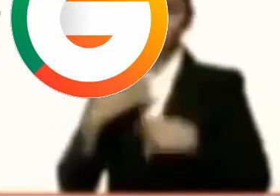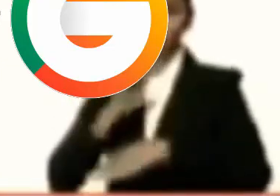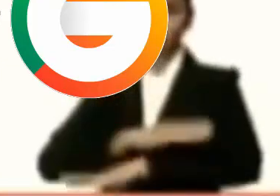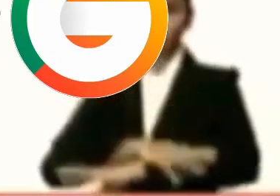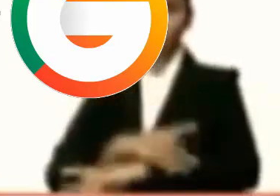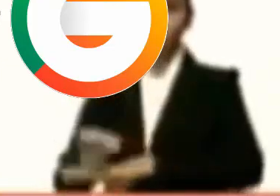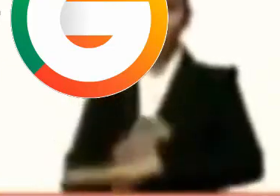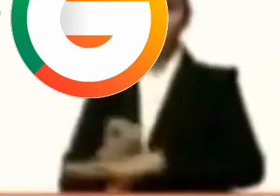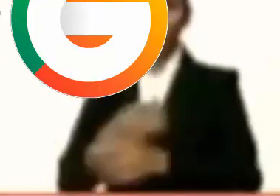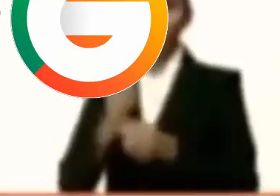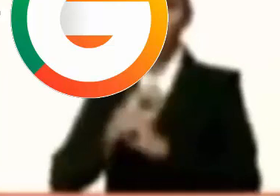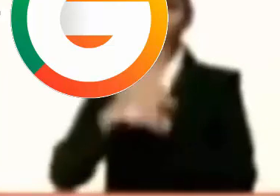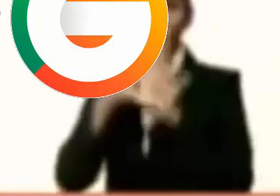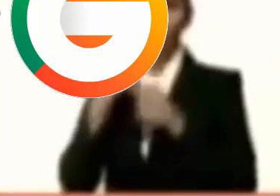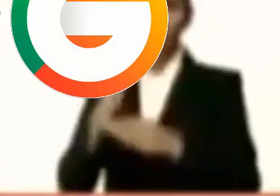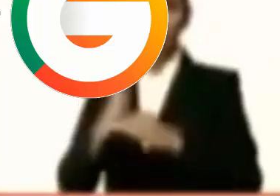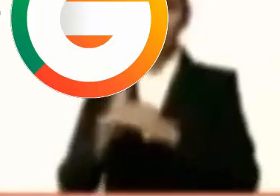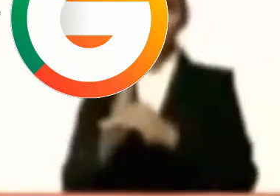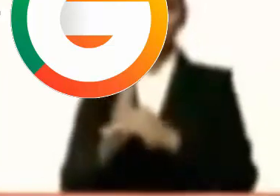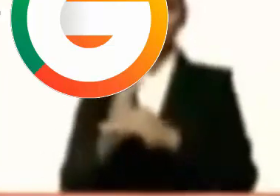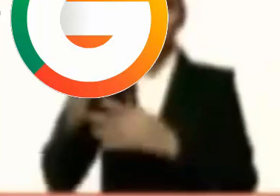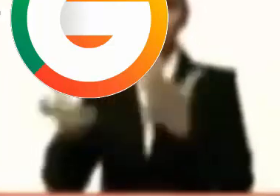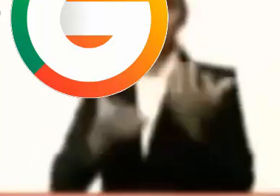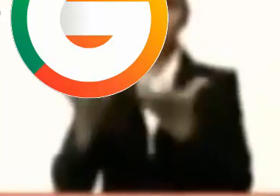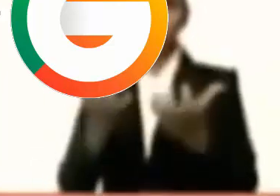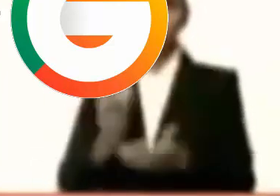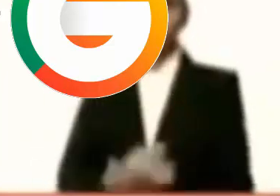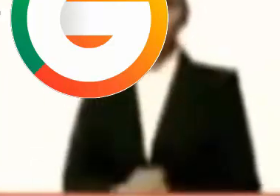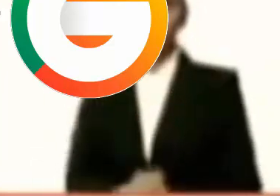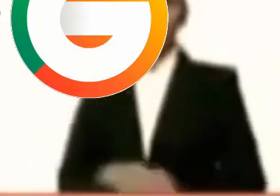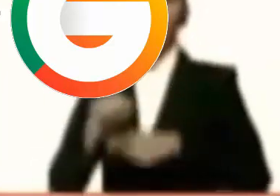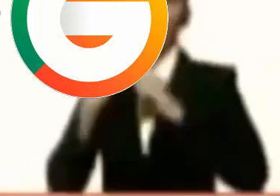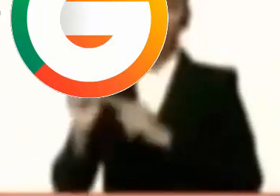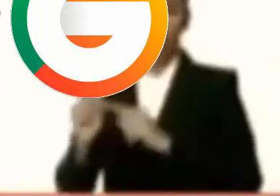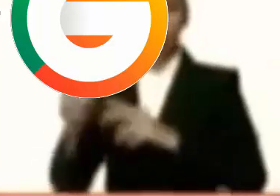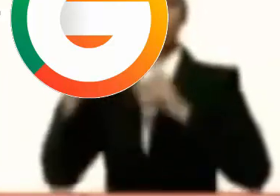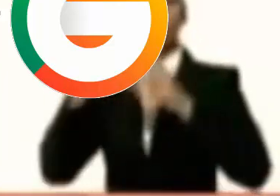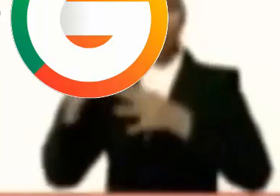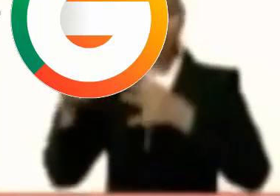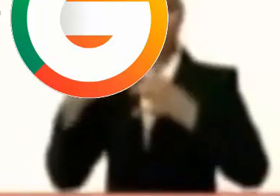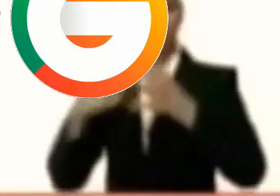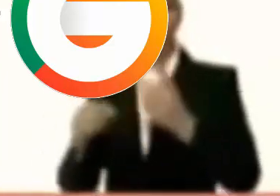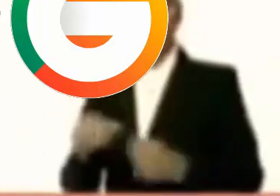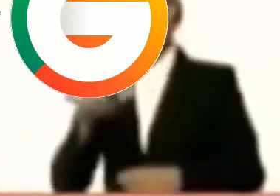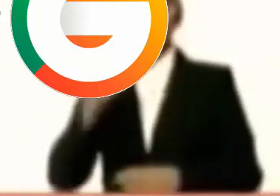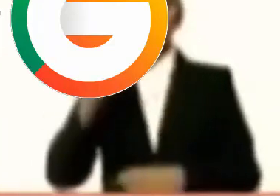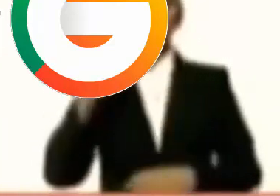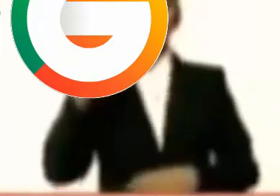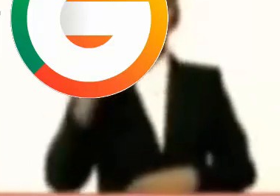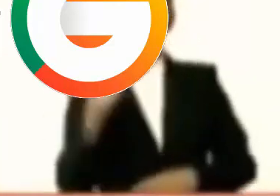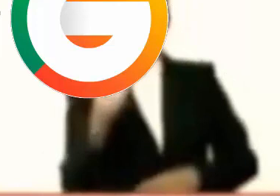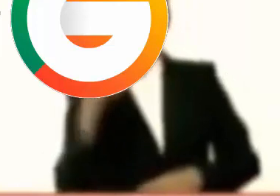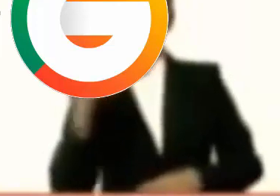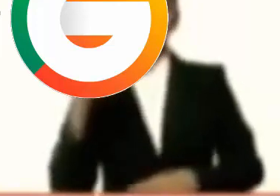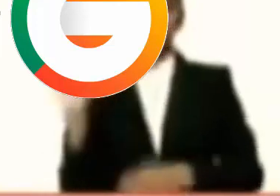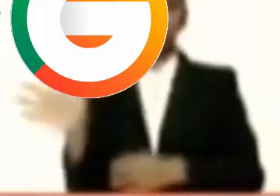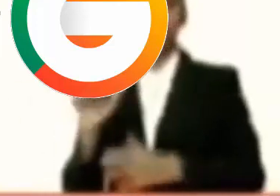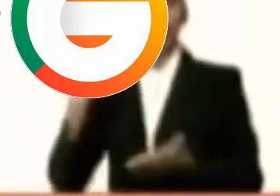gobierno pero declara alto al fuego. Y así por el estilo, en Yemen, en Siria,